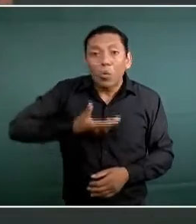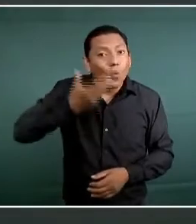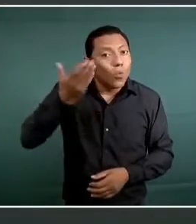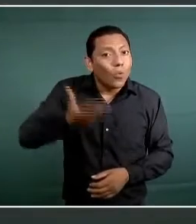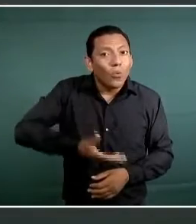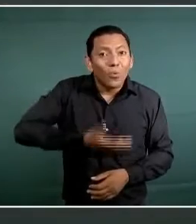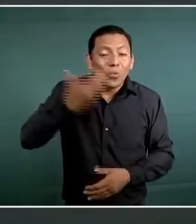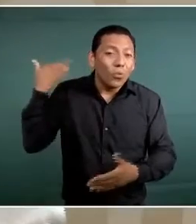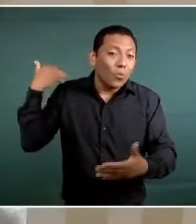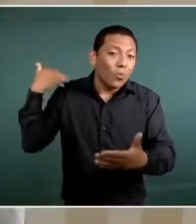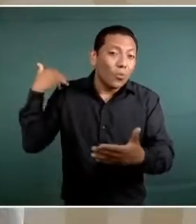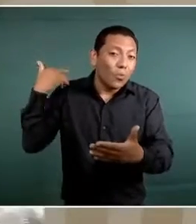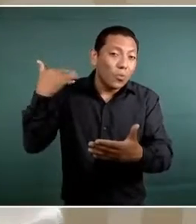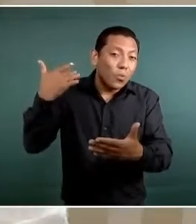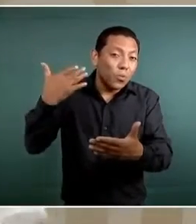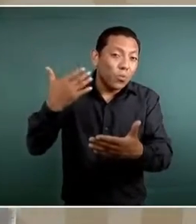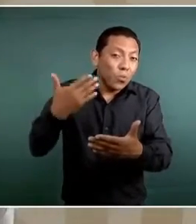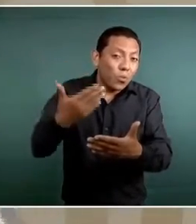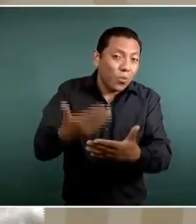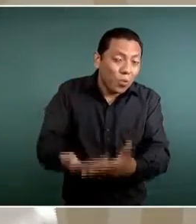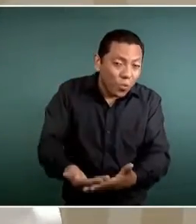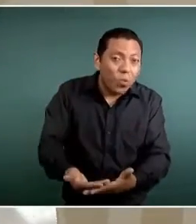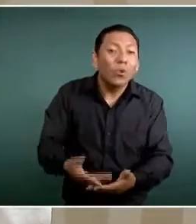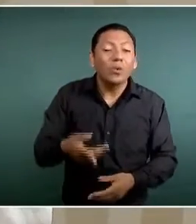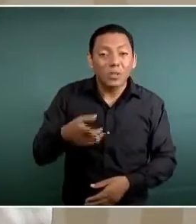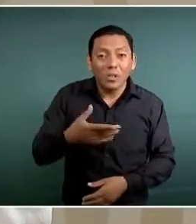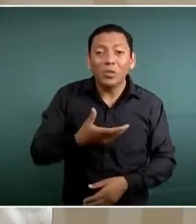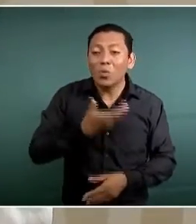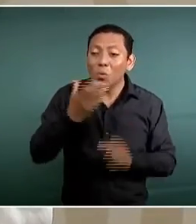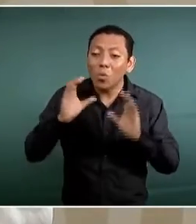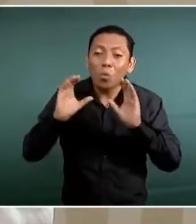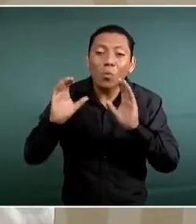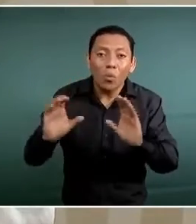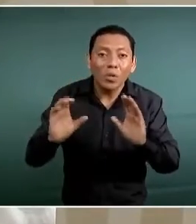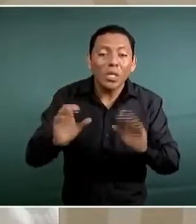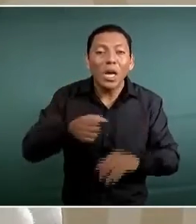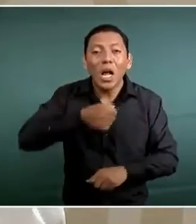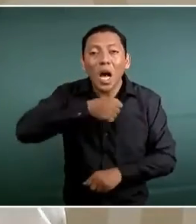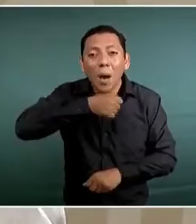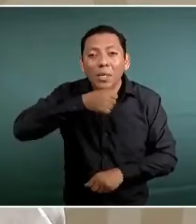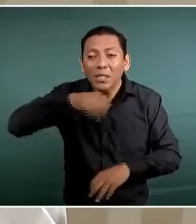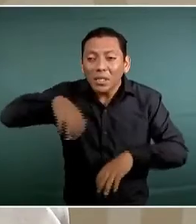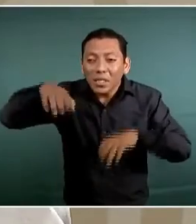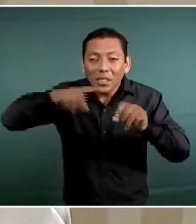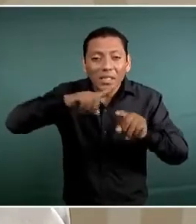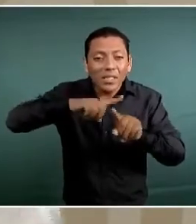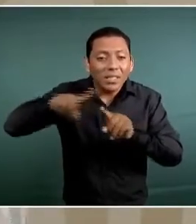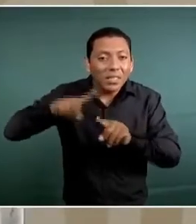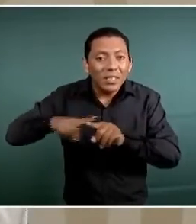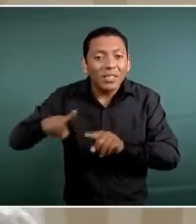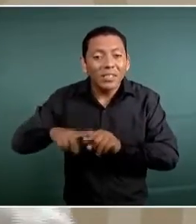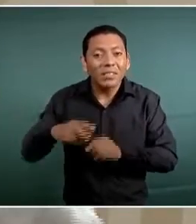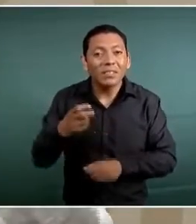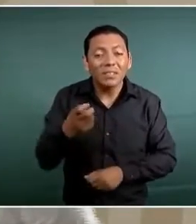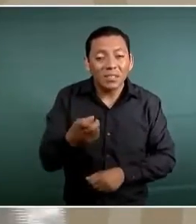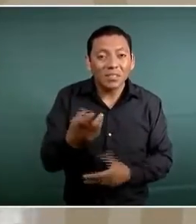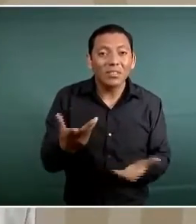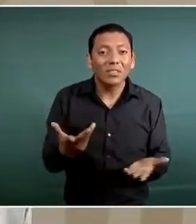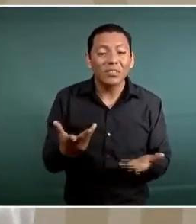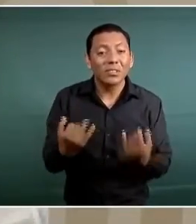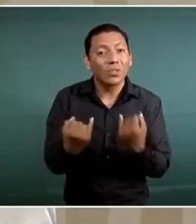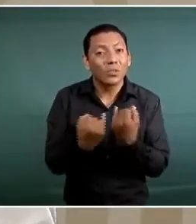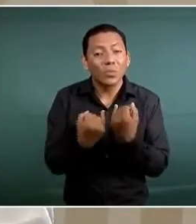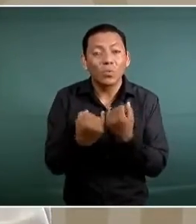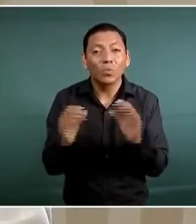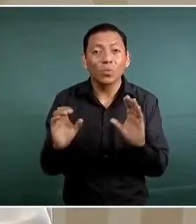de nuestro pueblo cuidar a los adultos mayores y